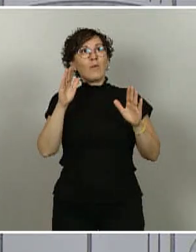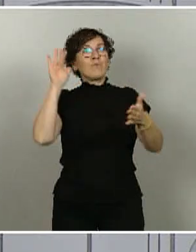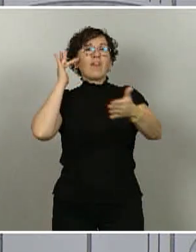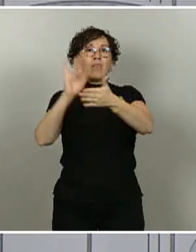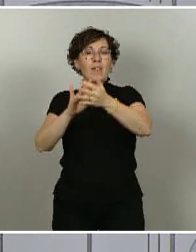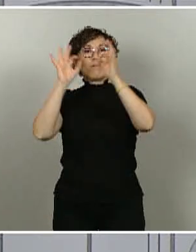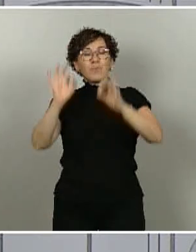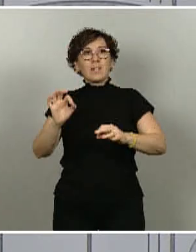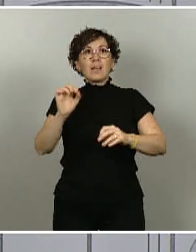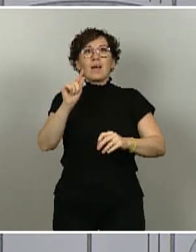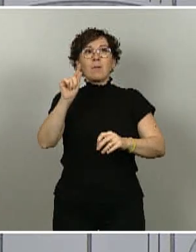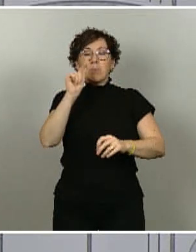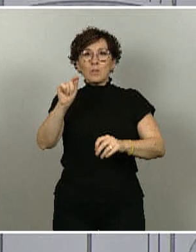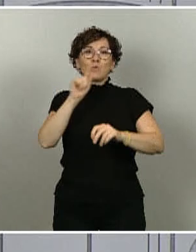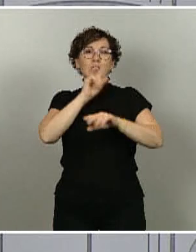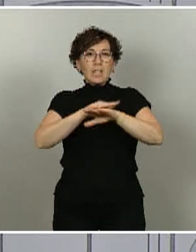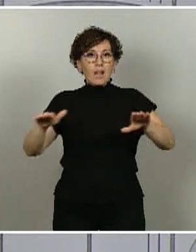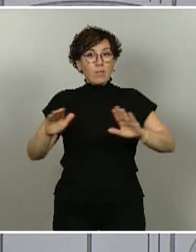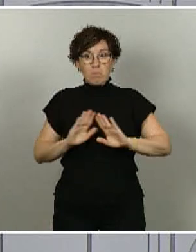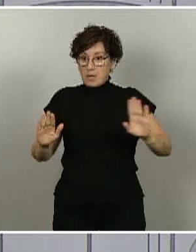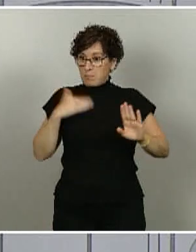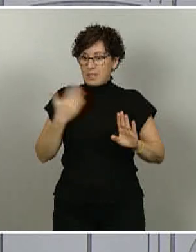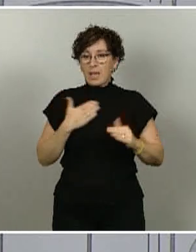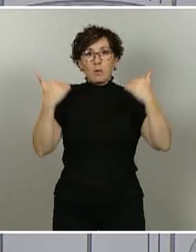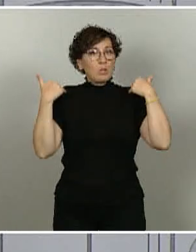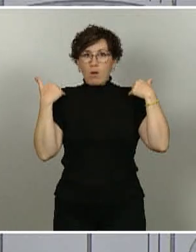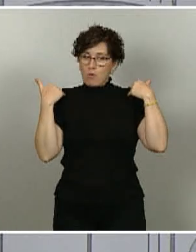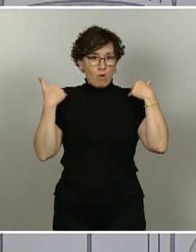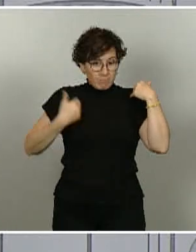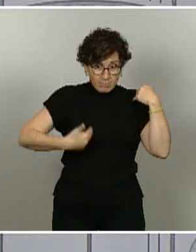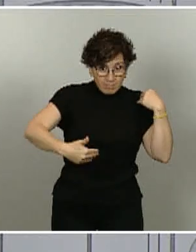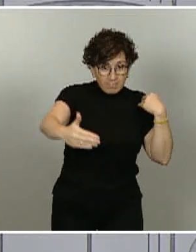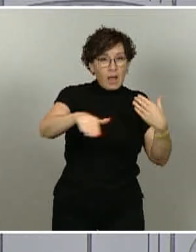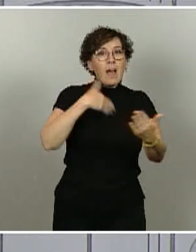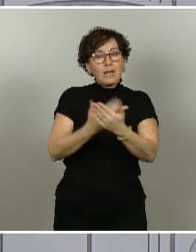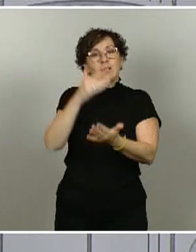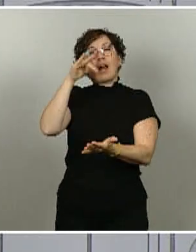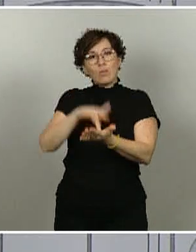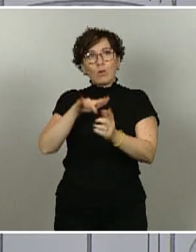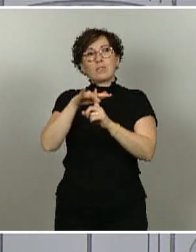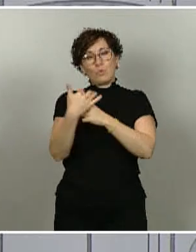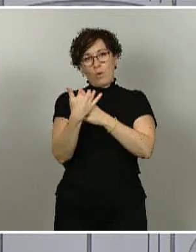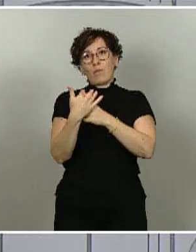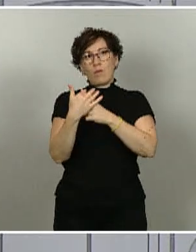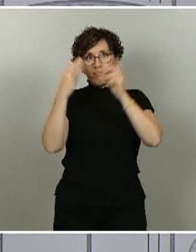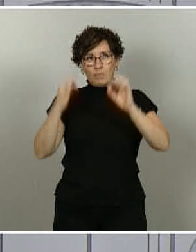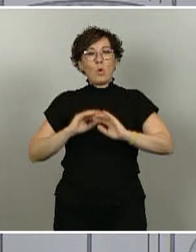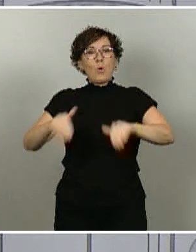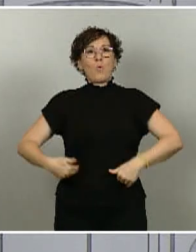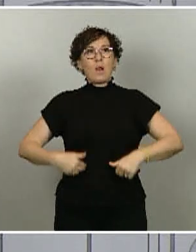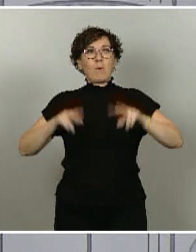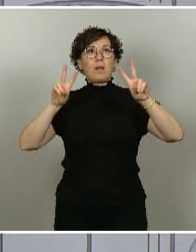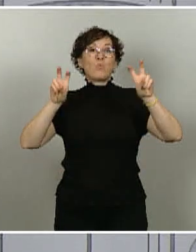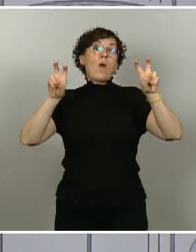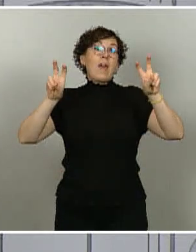lo que nos queda hasta que lleguemos primero a esa nueva normalidad y posteriormente a la normalidad a la que estábamos acostumbrados,